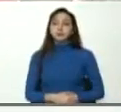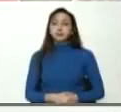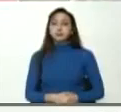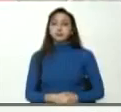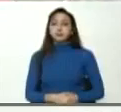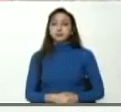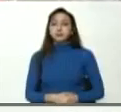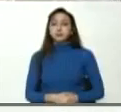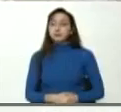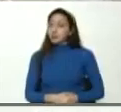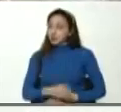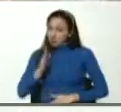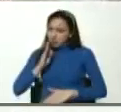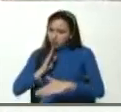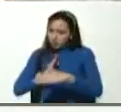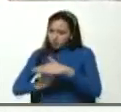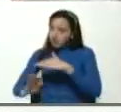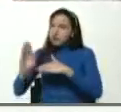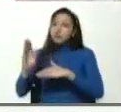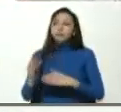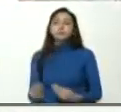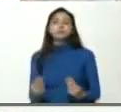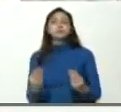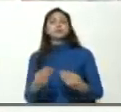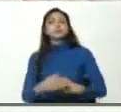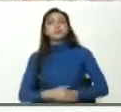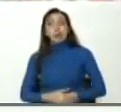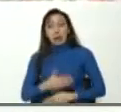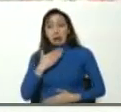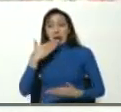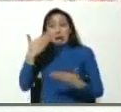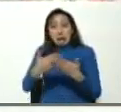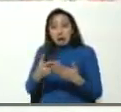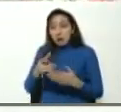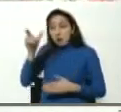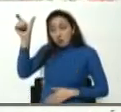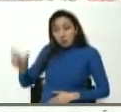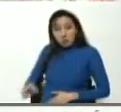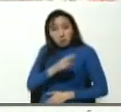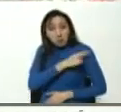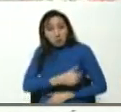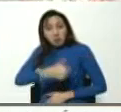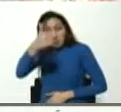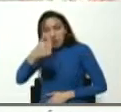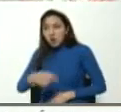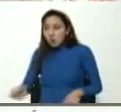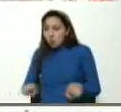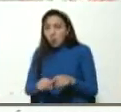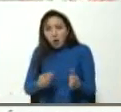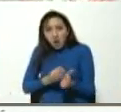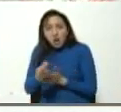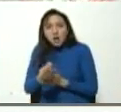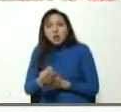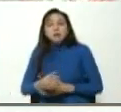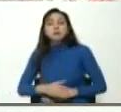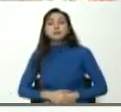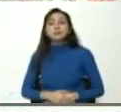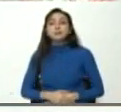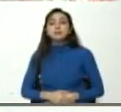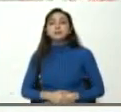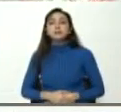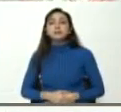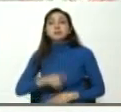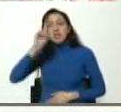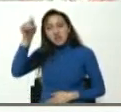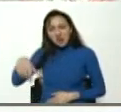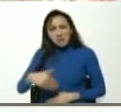qué humildad y agradeciéndole a garcía carneiro su humildad y su lealtad también se